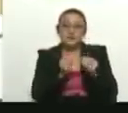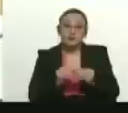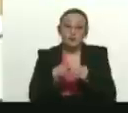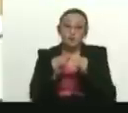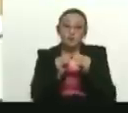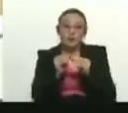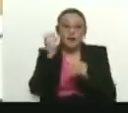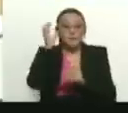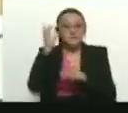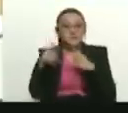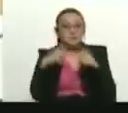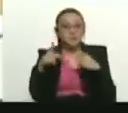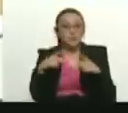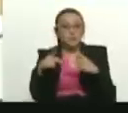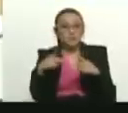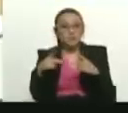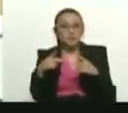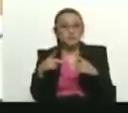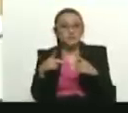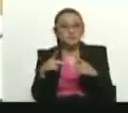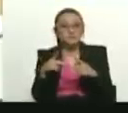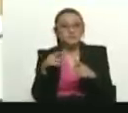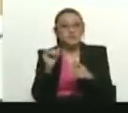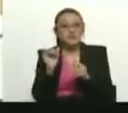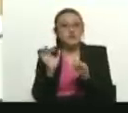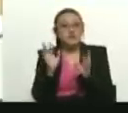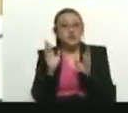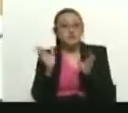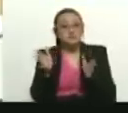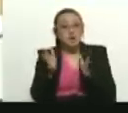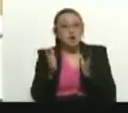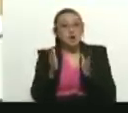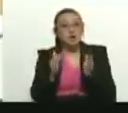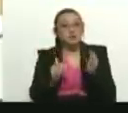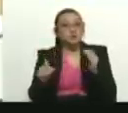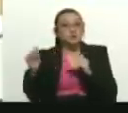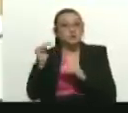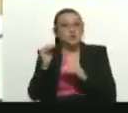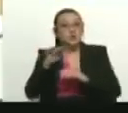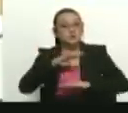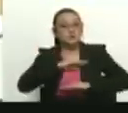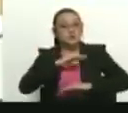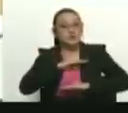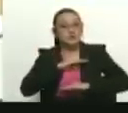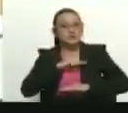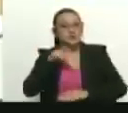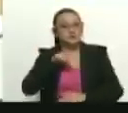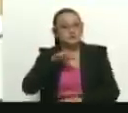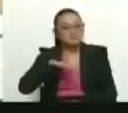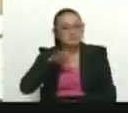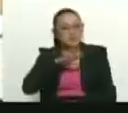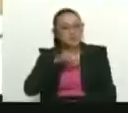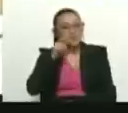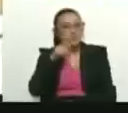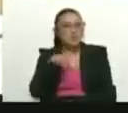la capacidad productiva y de lograr niveles superiores de satisfacción de las necesidades de nuestro